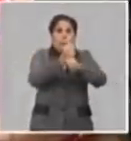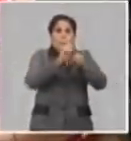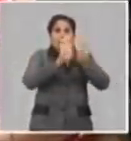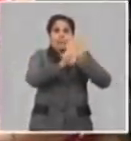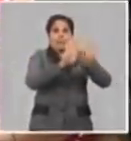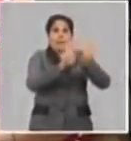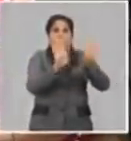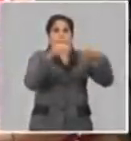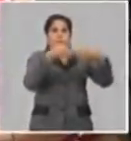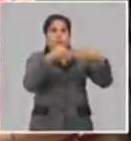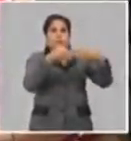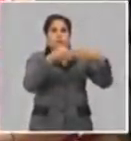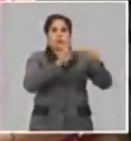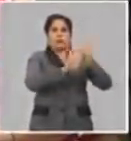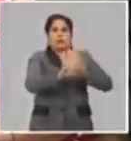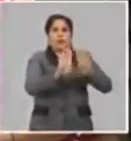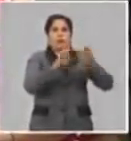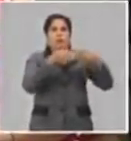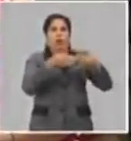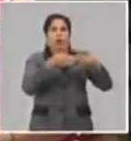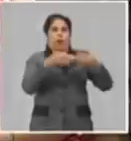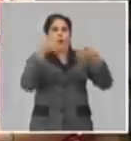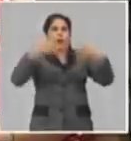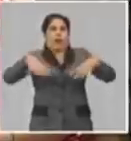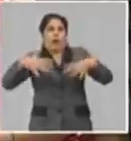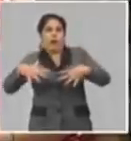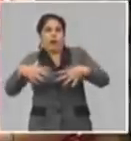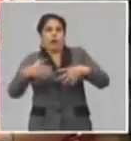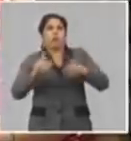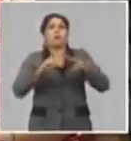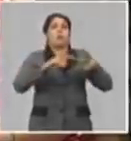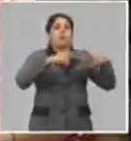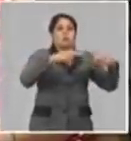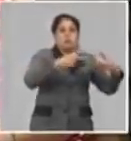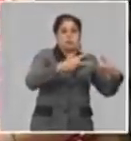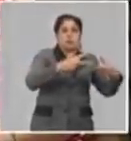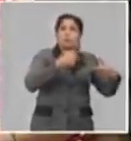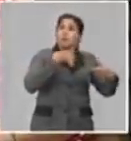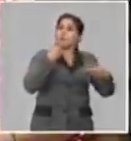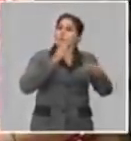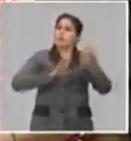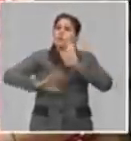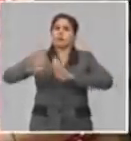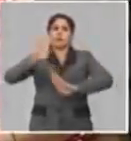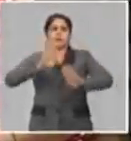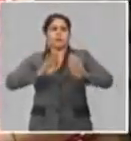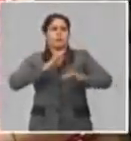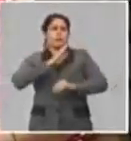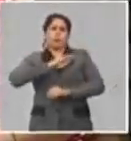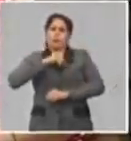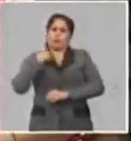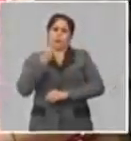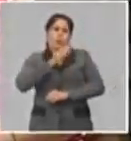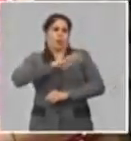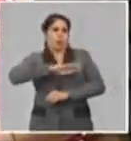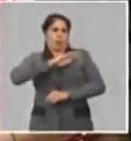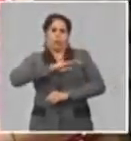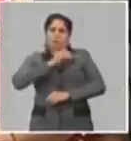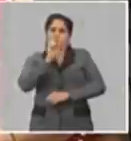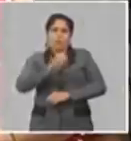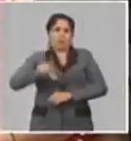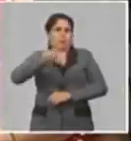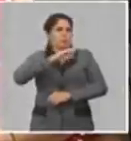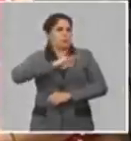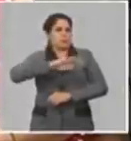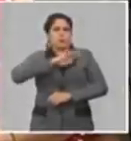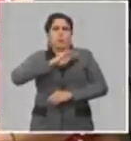los establecimientos y subir los precios. Nosotros defendemos la nobleza social, esas conquistas